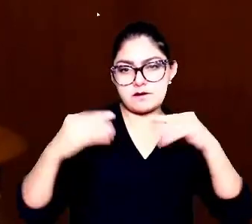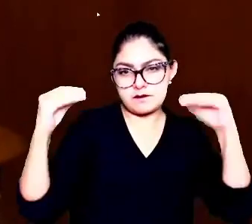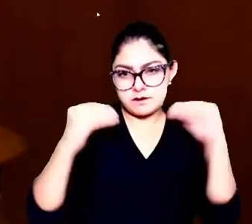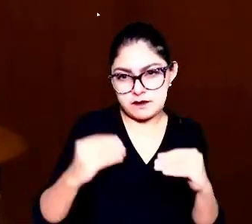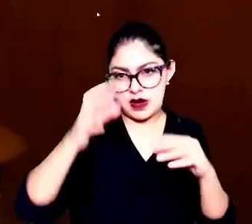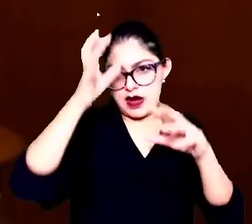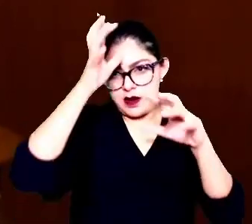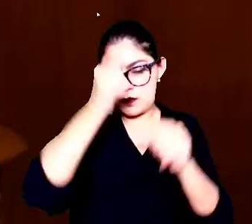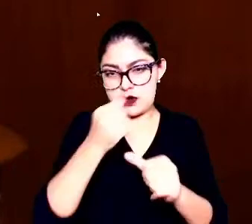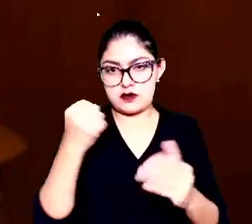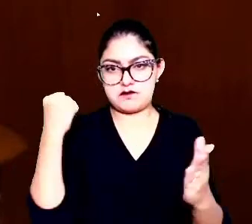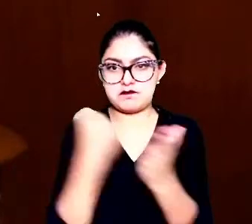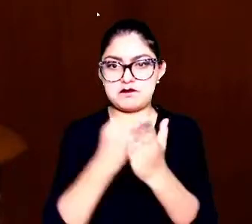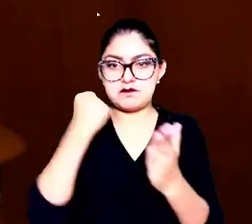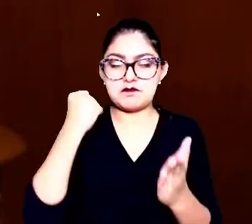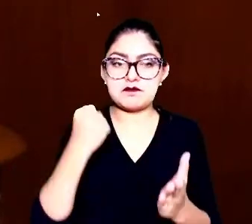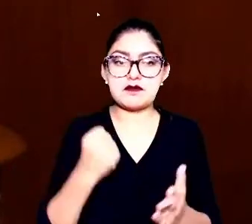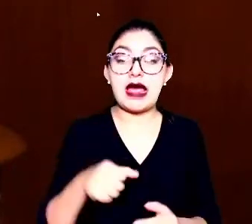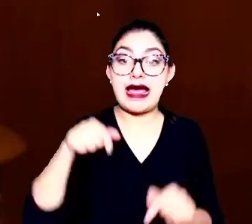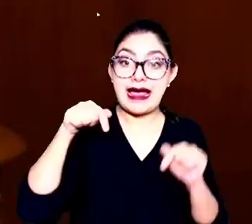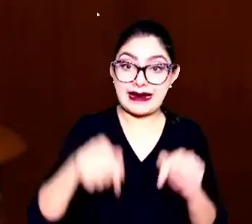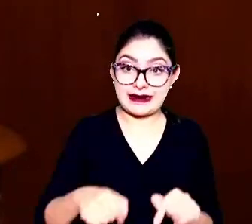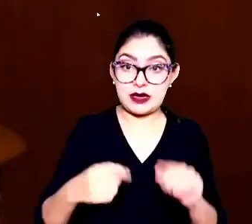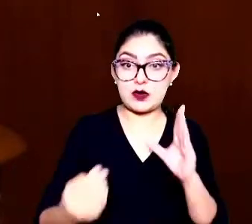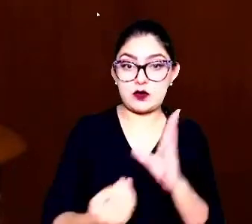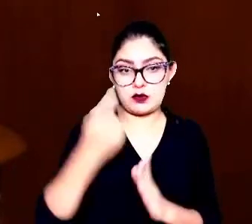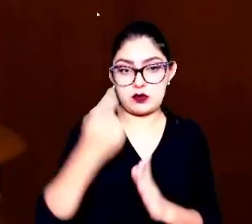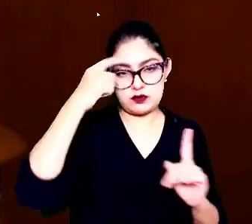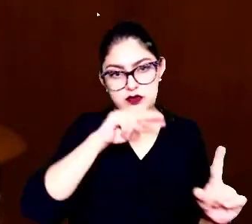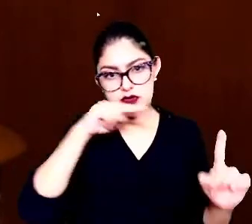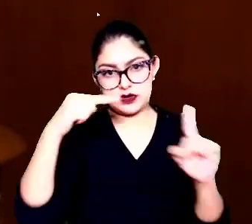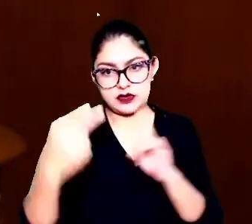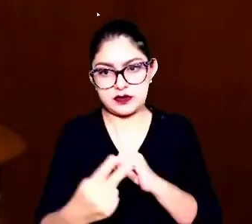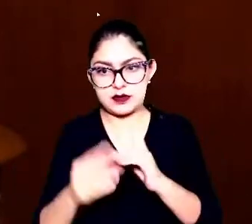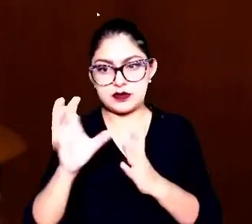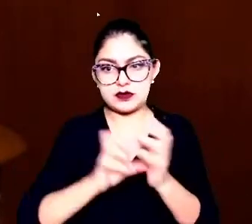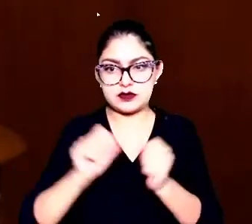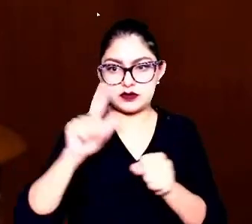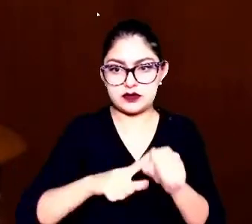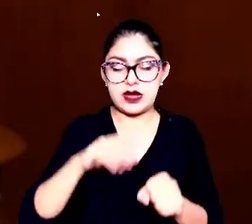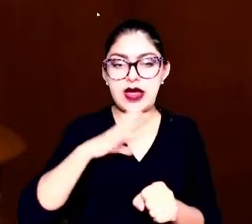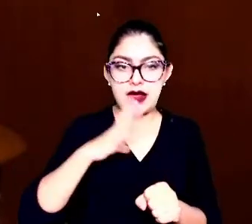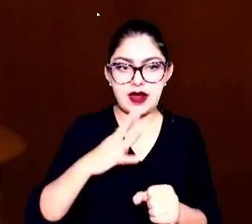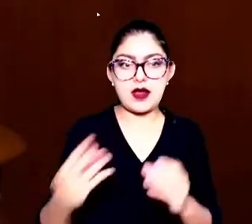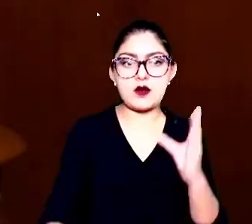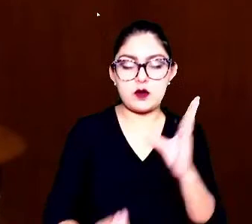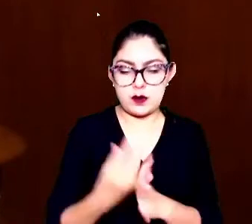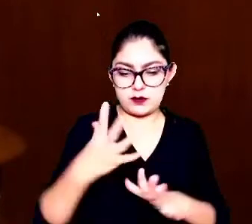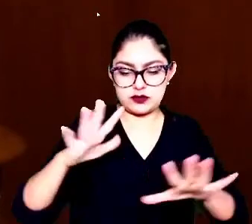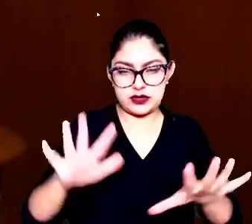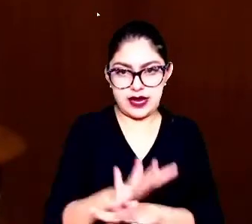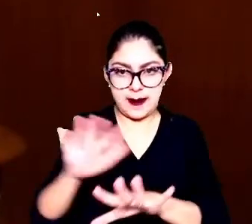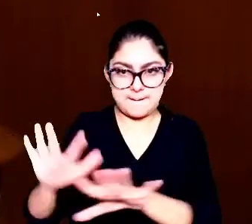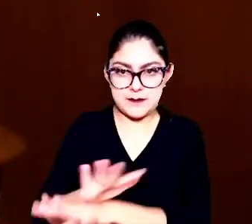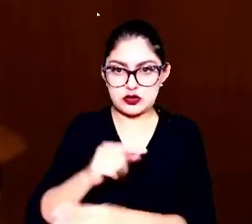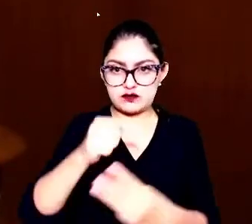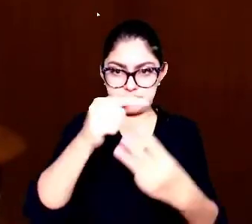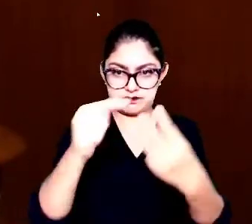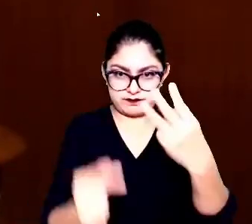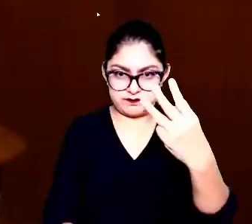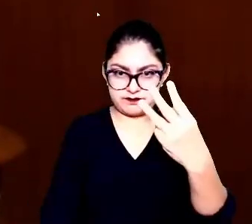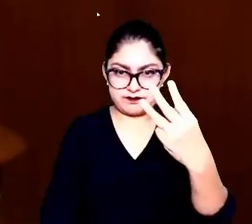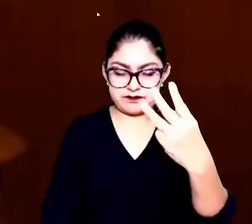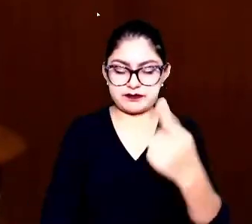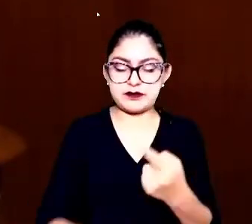normativo constitucional se constituyeron tres grandes cambios fundamentales uno se